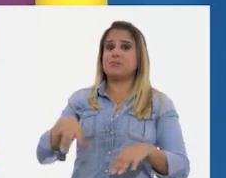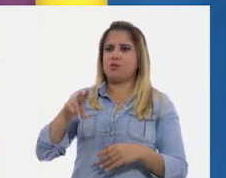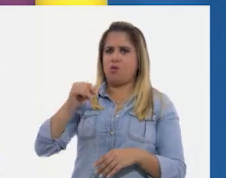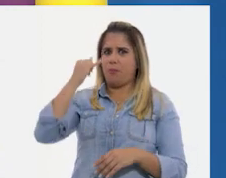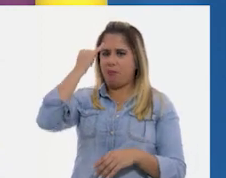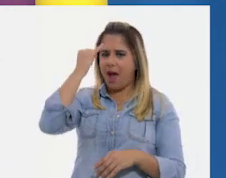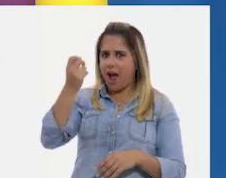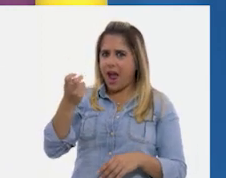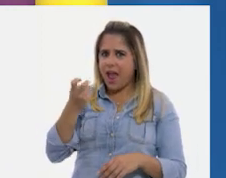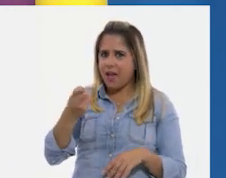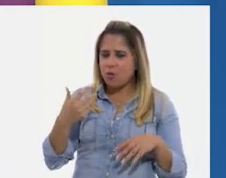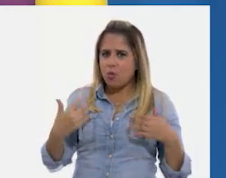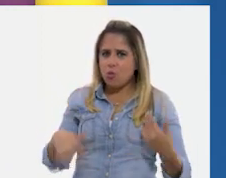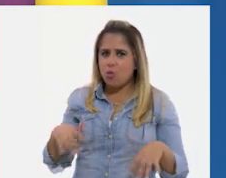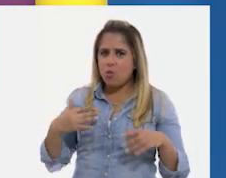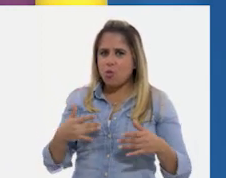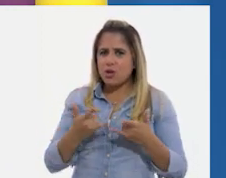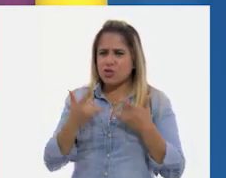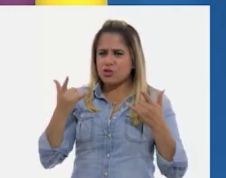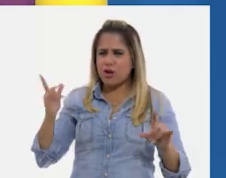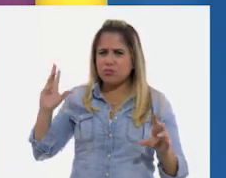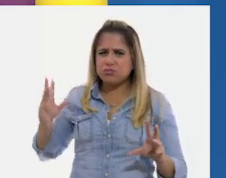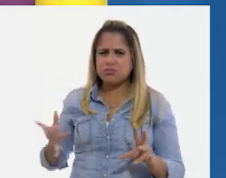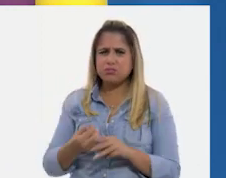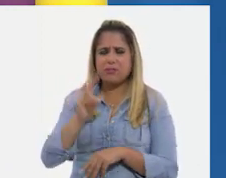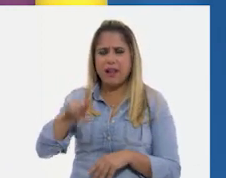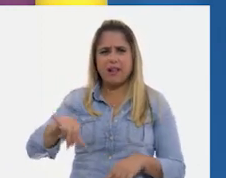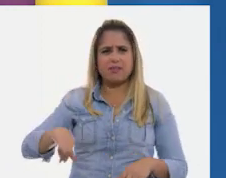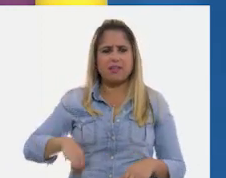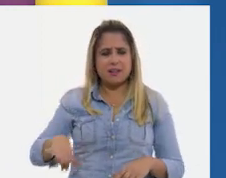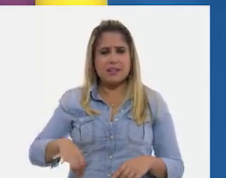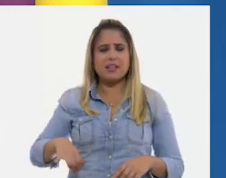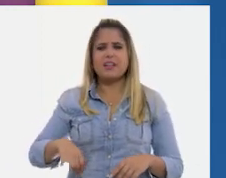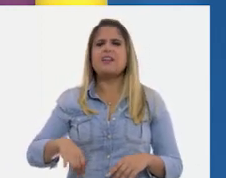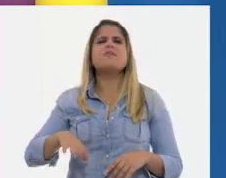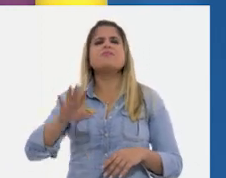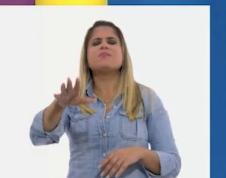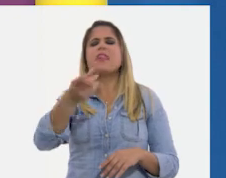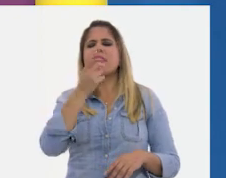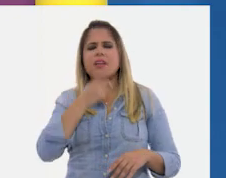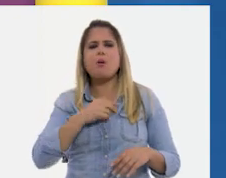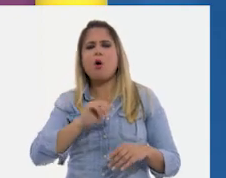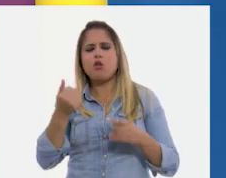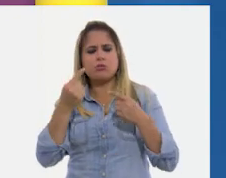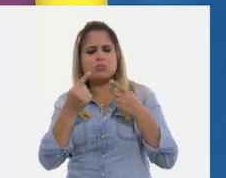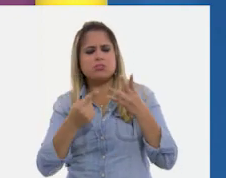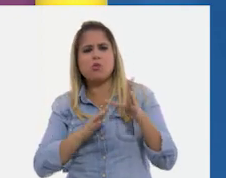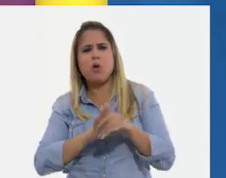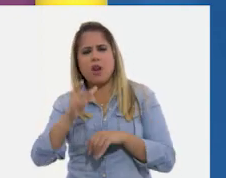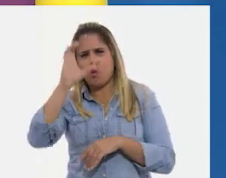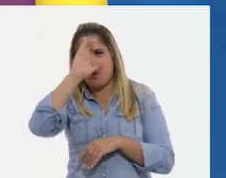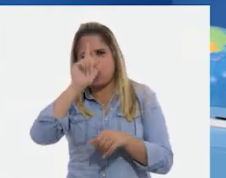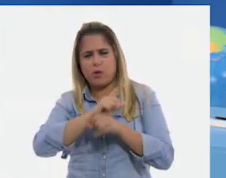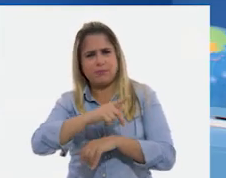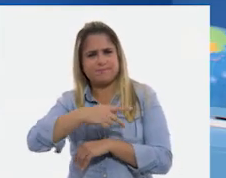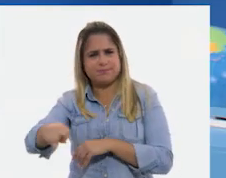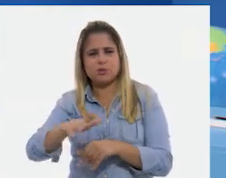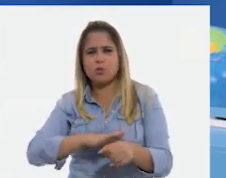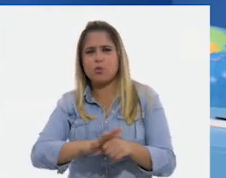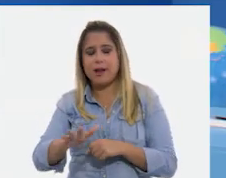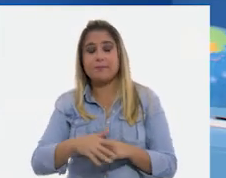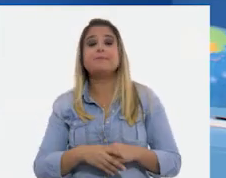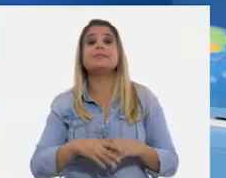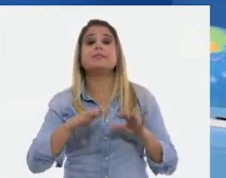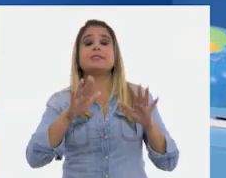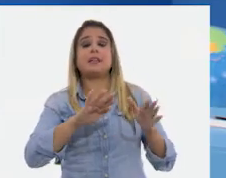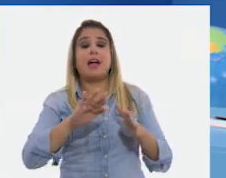como esto, la verdad. En realidad es muy interesante, maestra. Díganos, ¿qué otros elementos definen nuestra cultura? Además